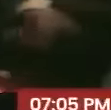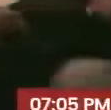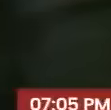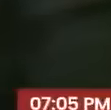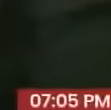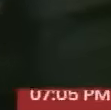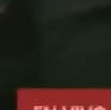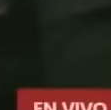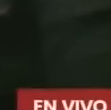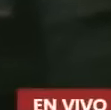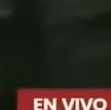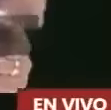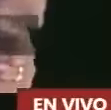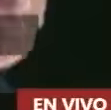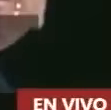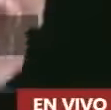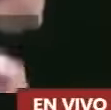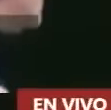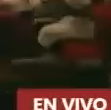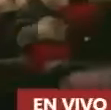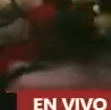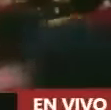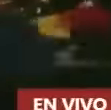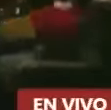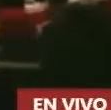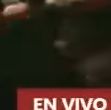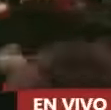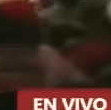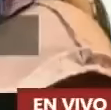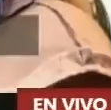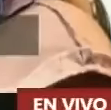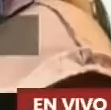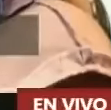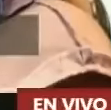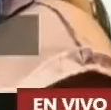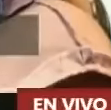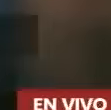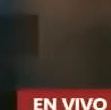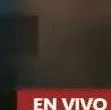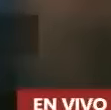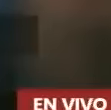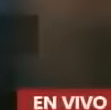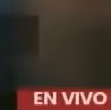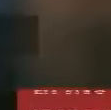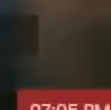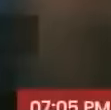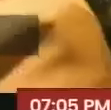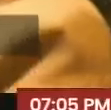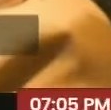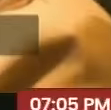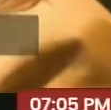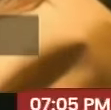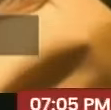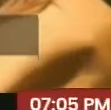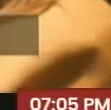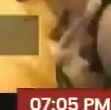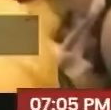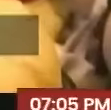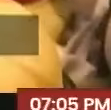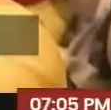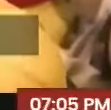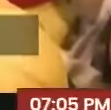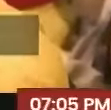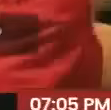Venimos aquí con mucha seriedad para activar la poderosa maquinaria del 5x5 rumbo